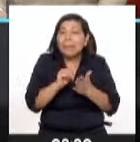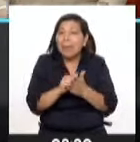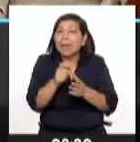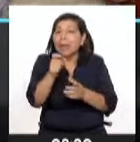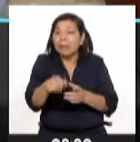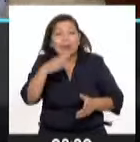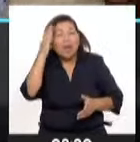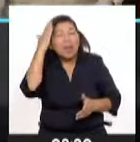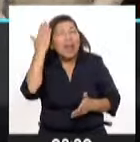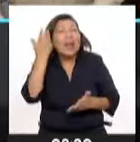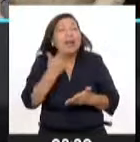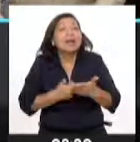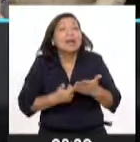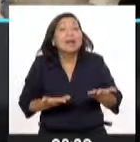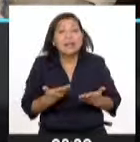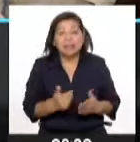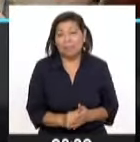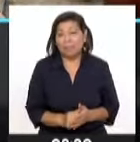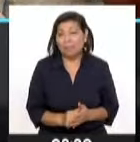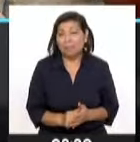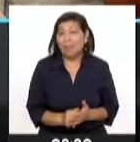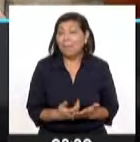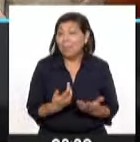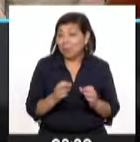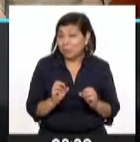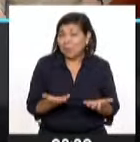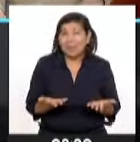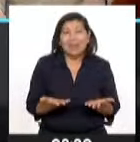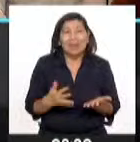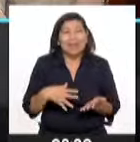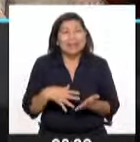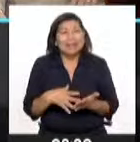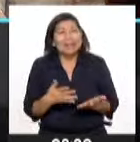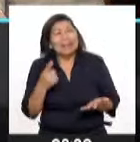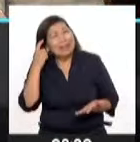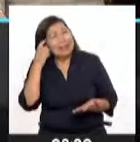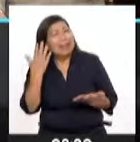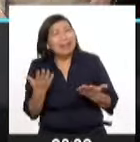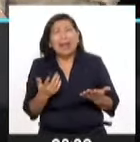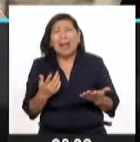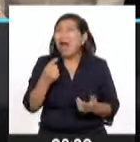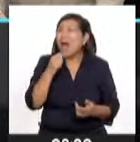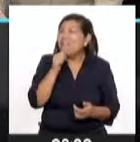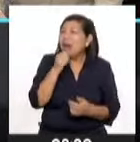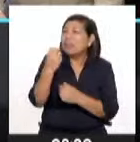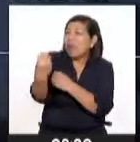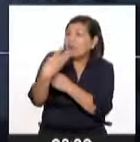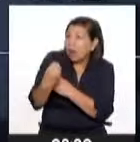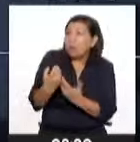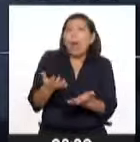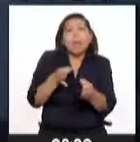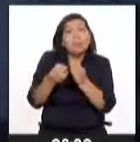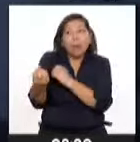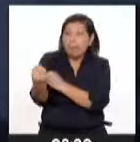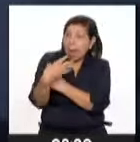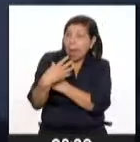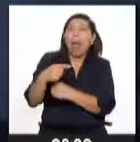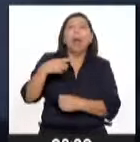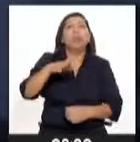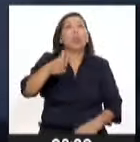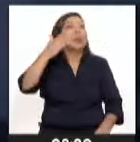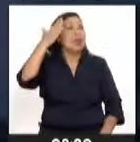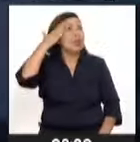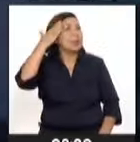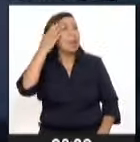gente sepa qué son las AFPs. Por eso es que somos tan vulnerables a estas campañas de desinformación en la cual vienen y nos dicen que las AFPs pierden